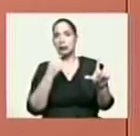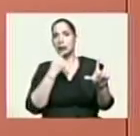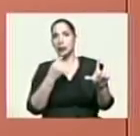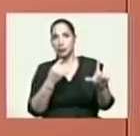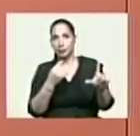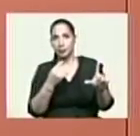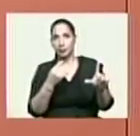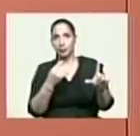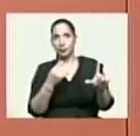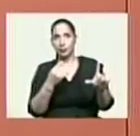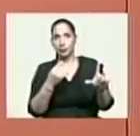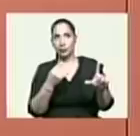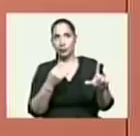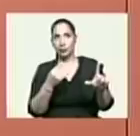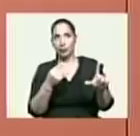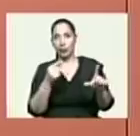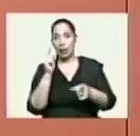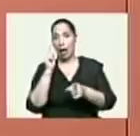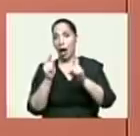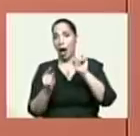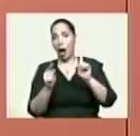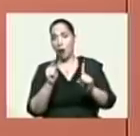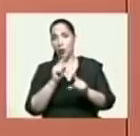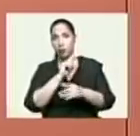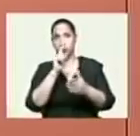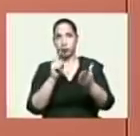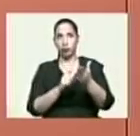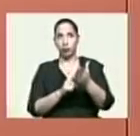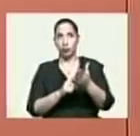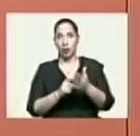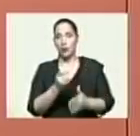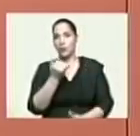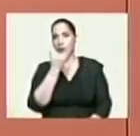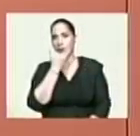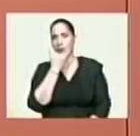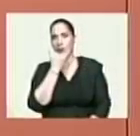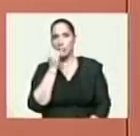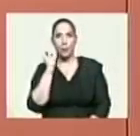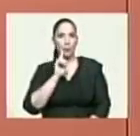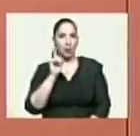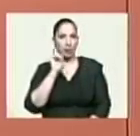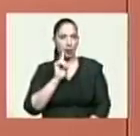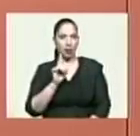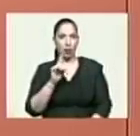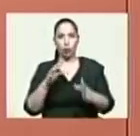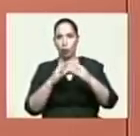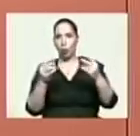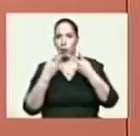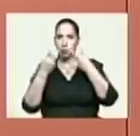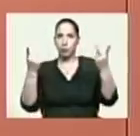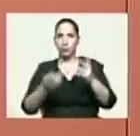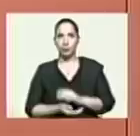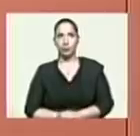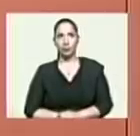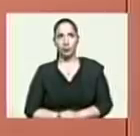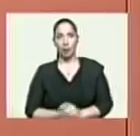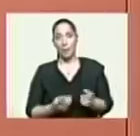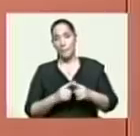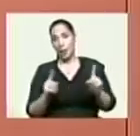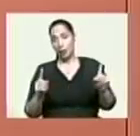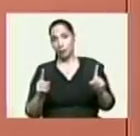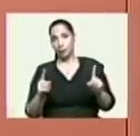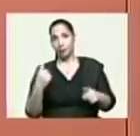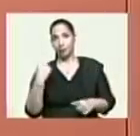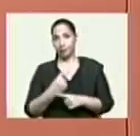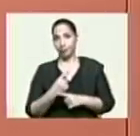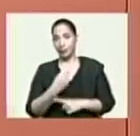que era algo completamente falso, todo lo que se estaba publicando. Pero tiene que ver con lo que